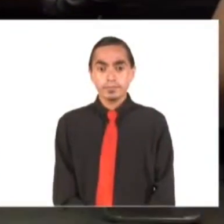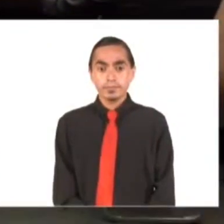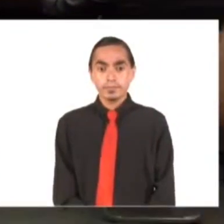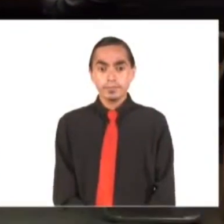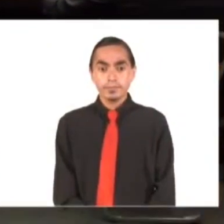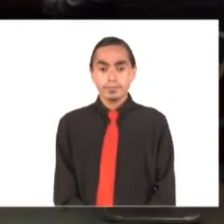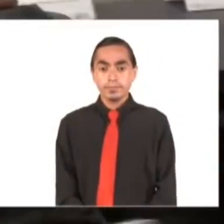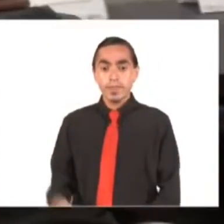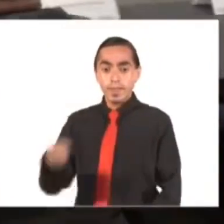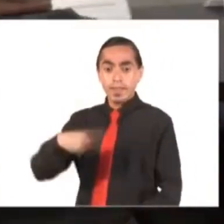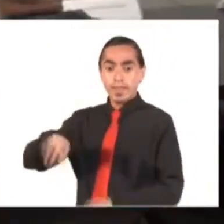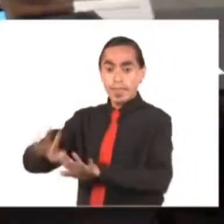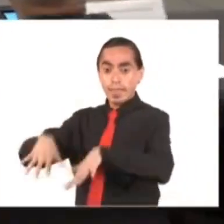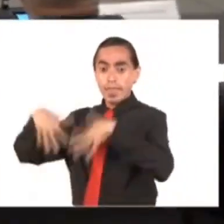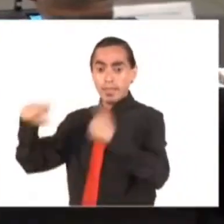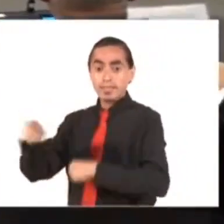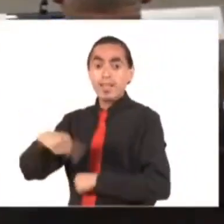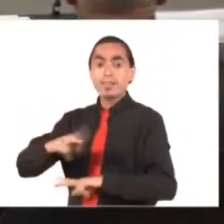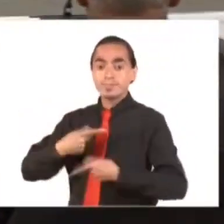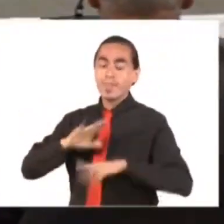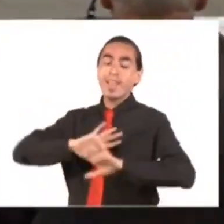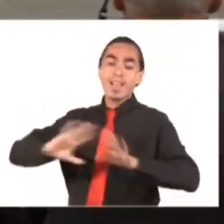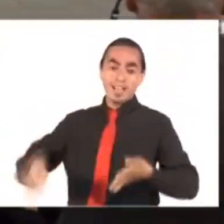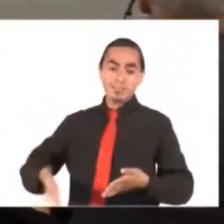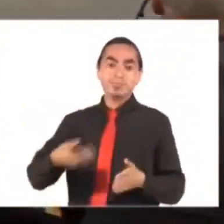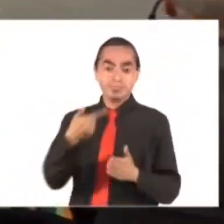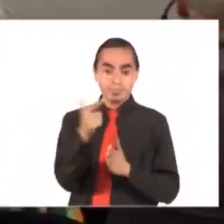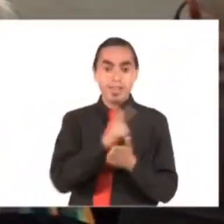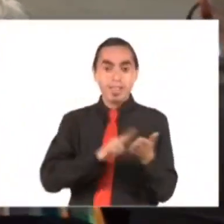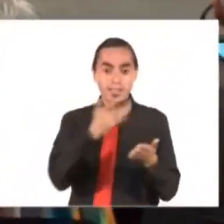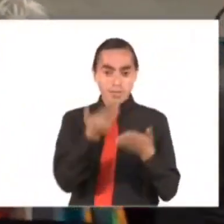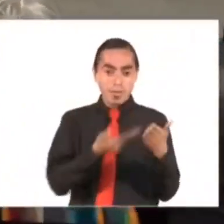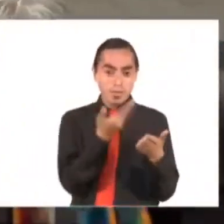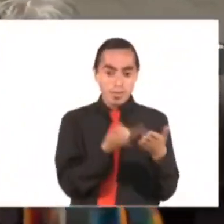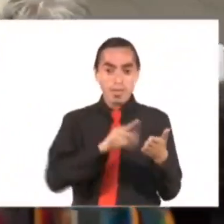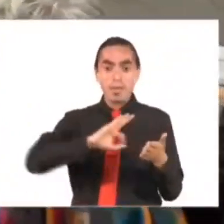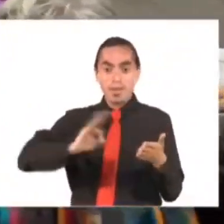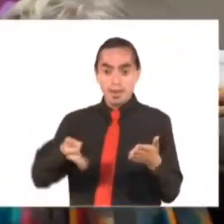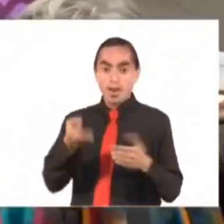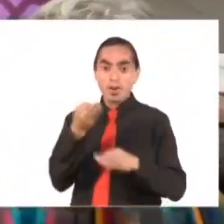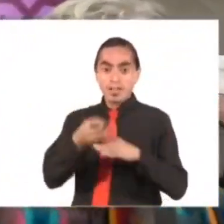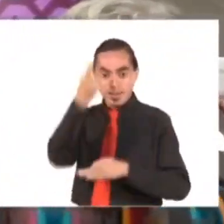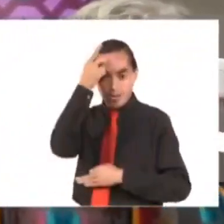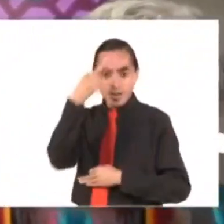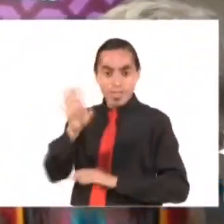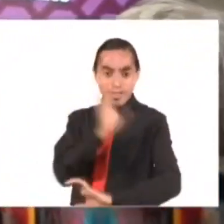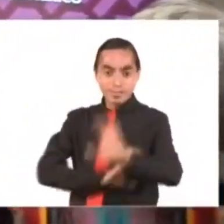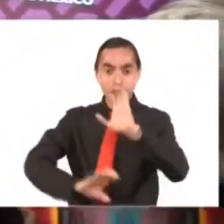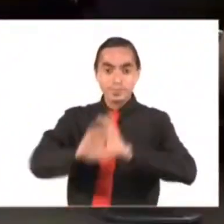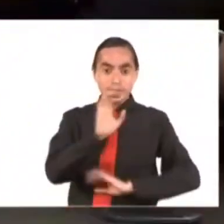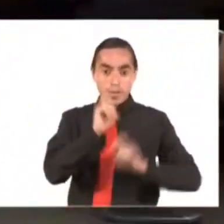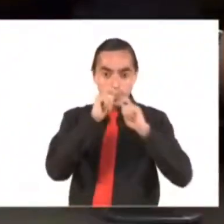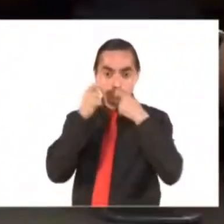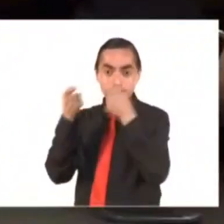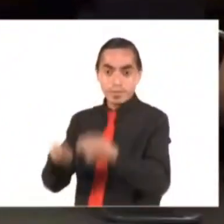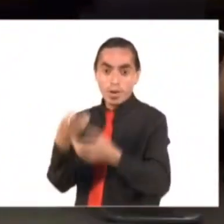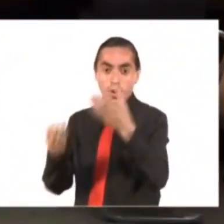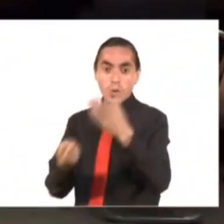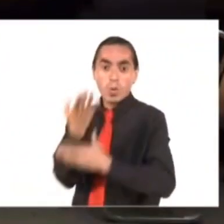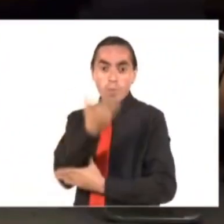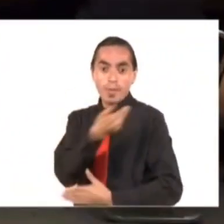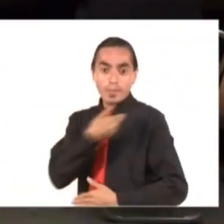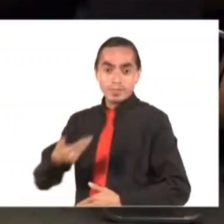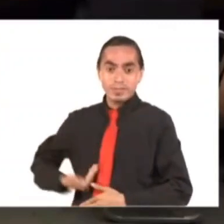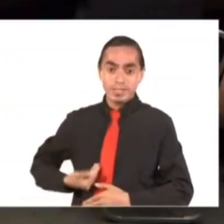Integrantes de la Asamblea, la propuesta ha sido aprobada, por lo que le pedimos a la doctora Claudia Sheinbaum Pardo tome la protesta al nuevo presidente ejecutivo del